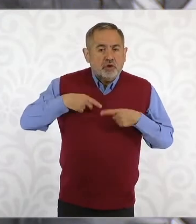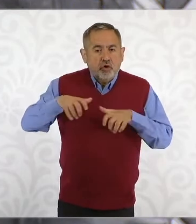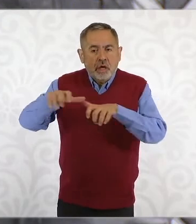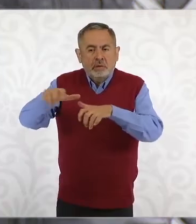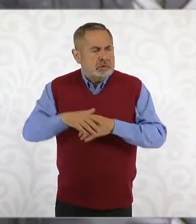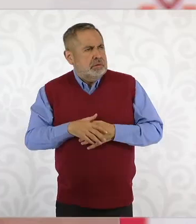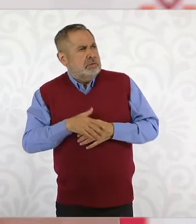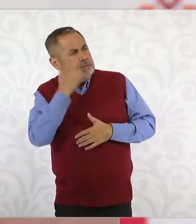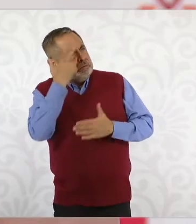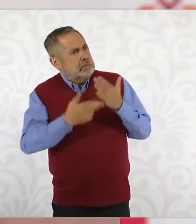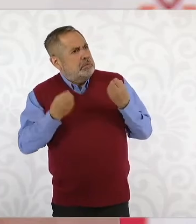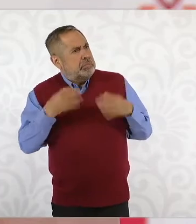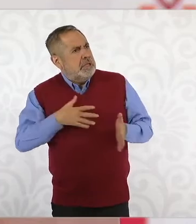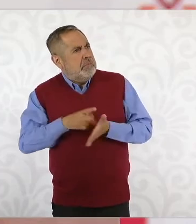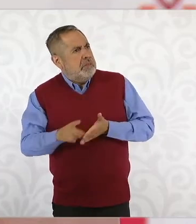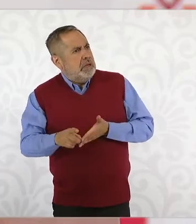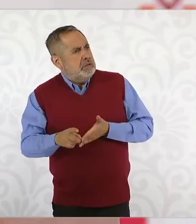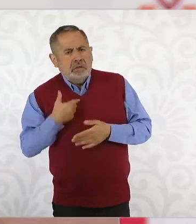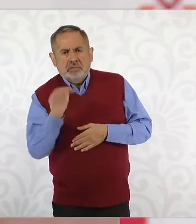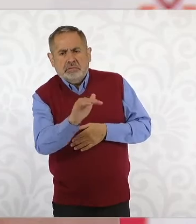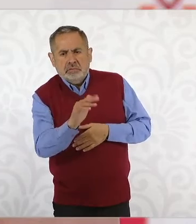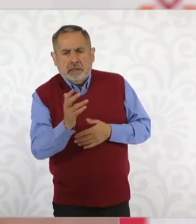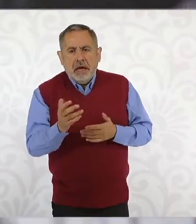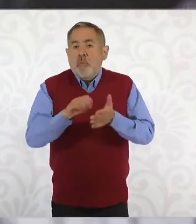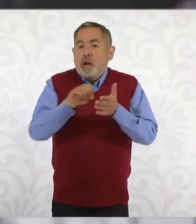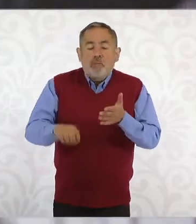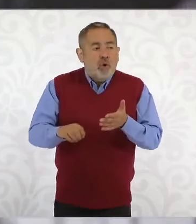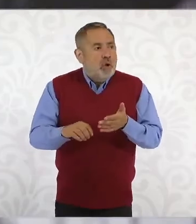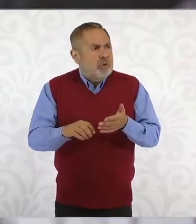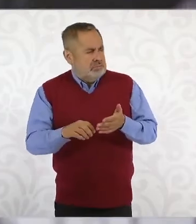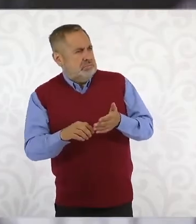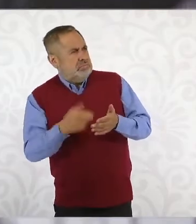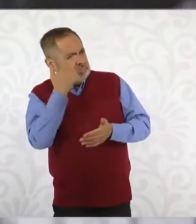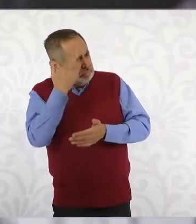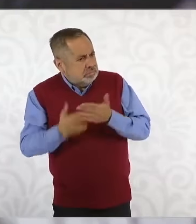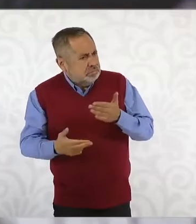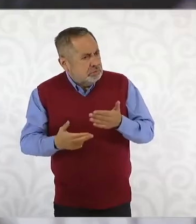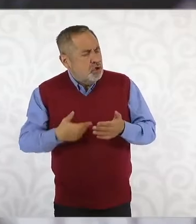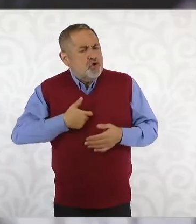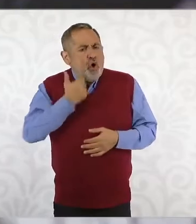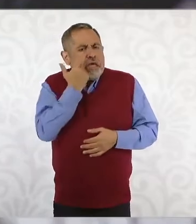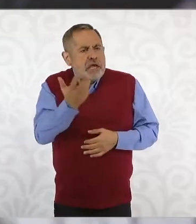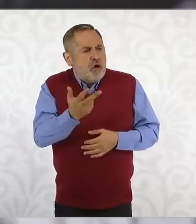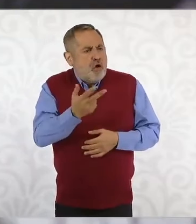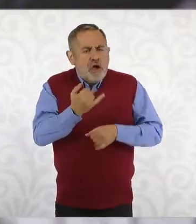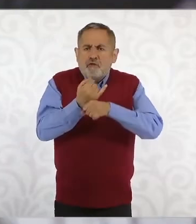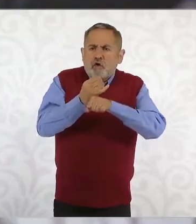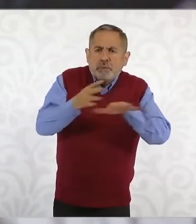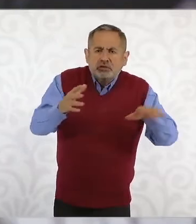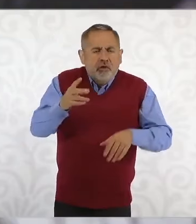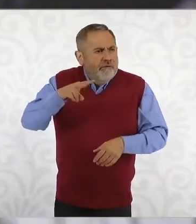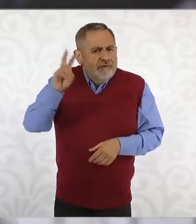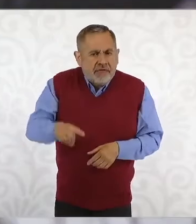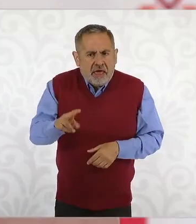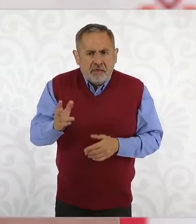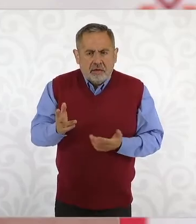derechos. Uno puede ser el derecho a la información veraz. Entonces tú puedes ir y quejarte y decir, bueno, considero que en